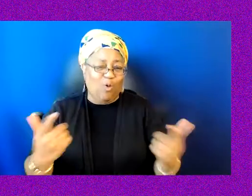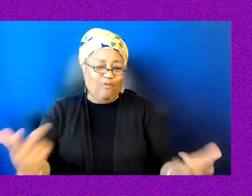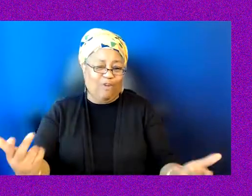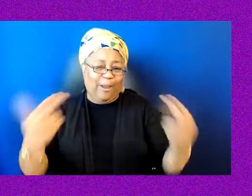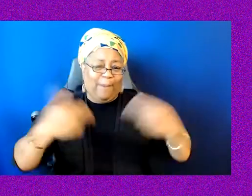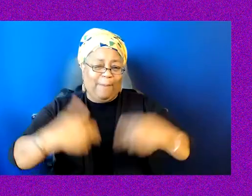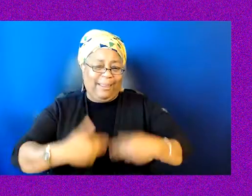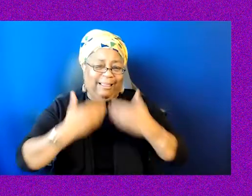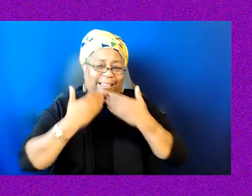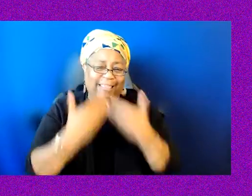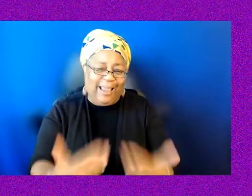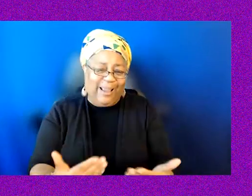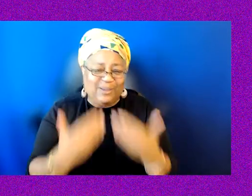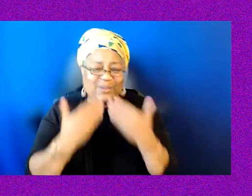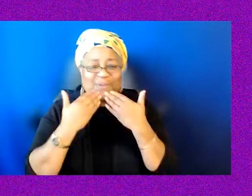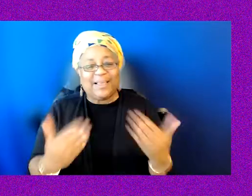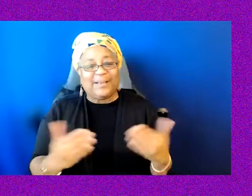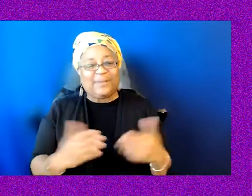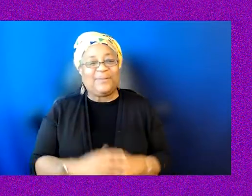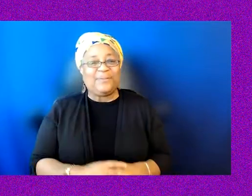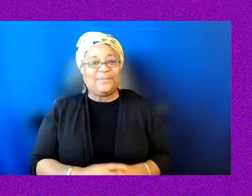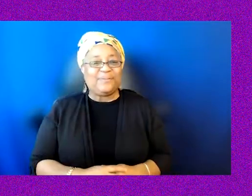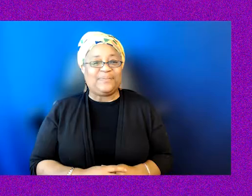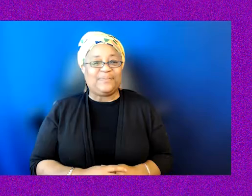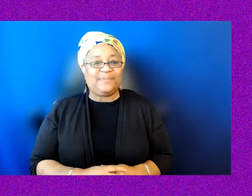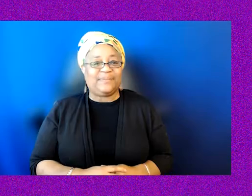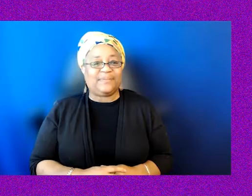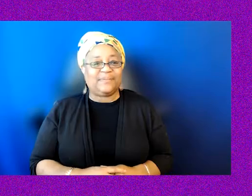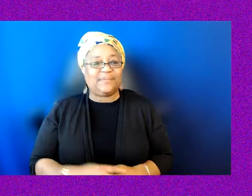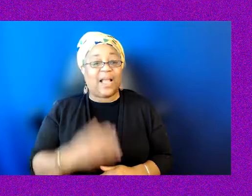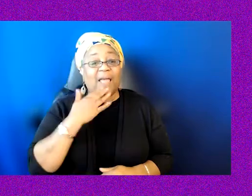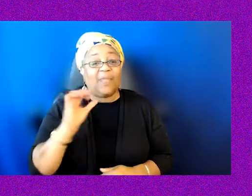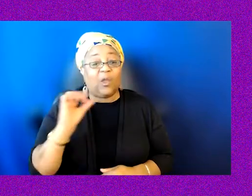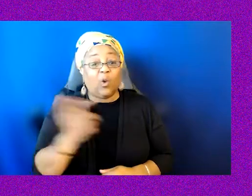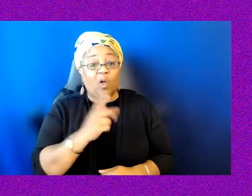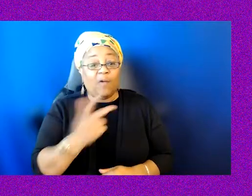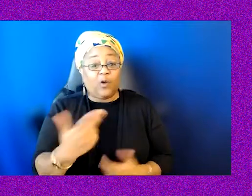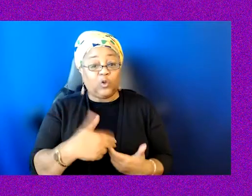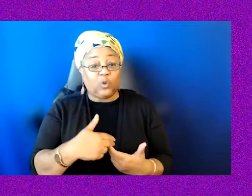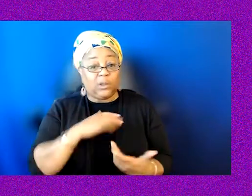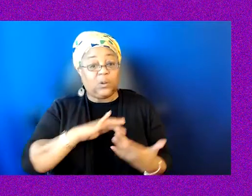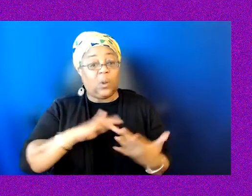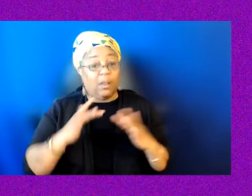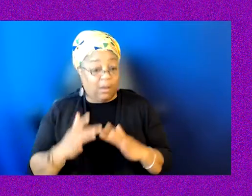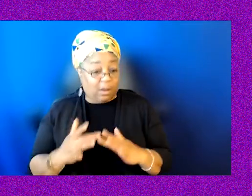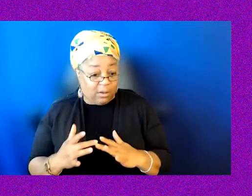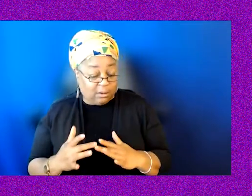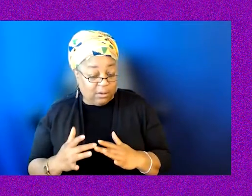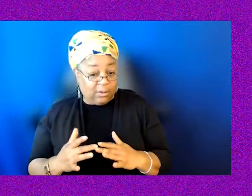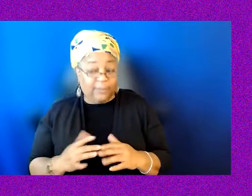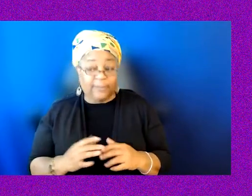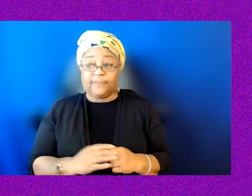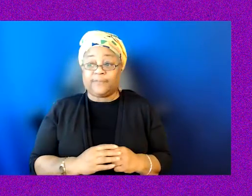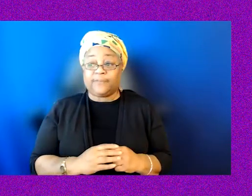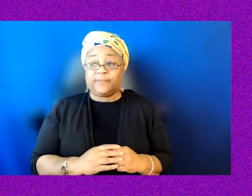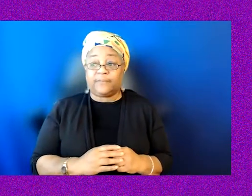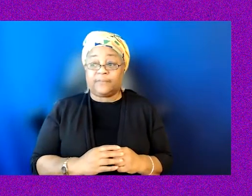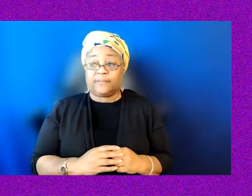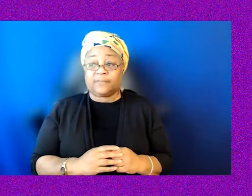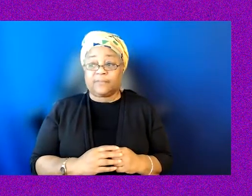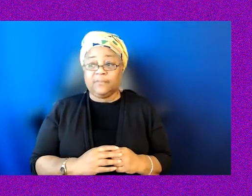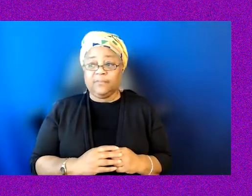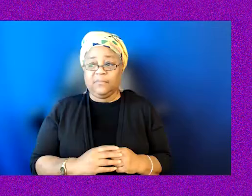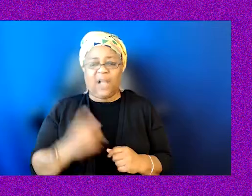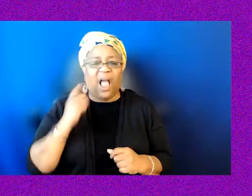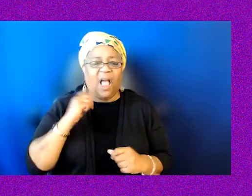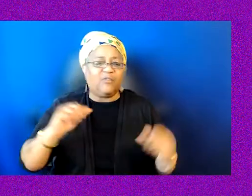por venir. Sí, gracias. And thank you all for joining us online. Y gracias por unirse por internet. I have so much